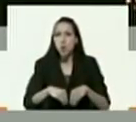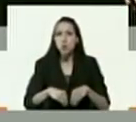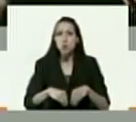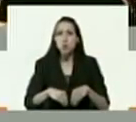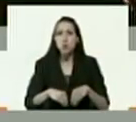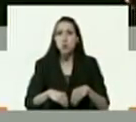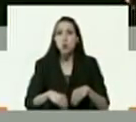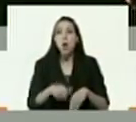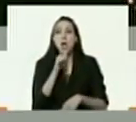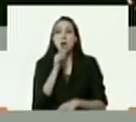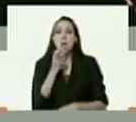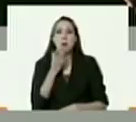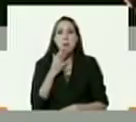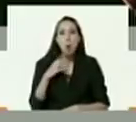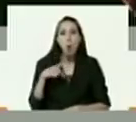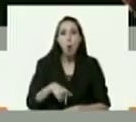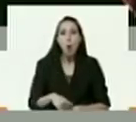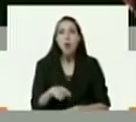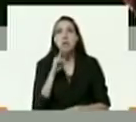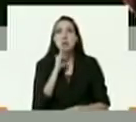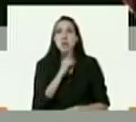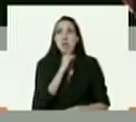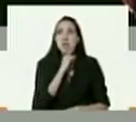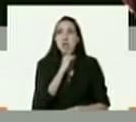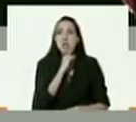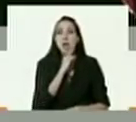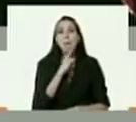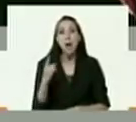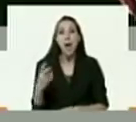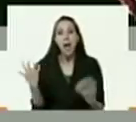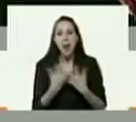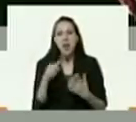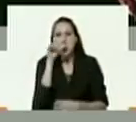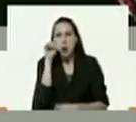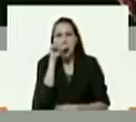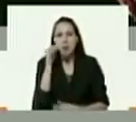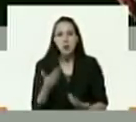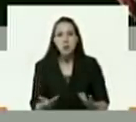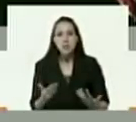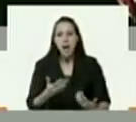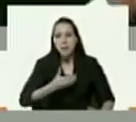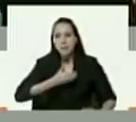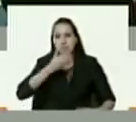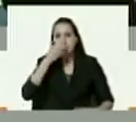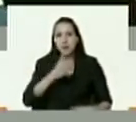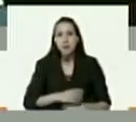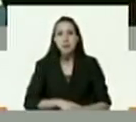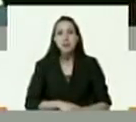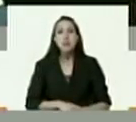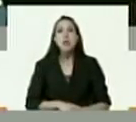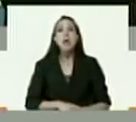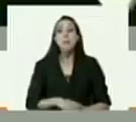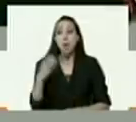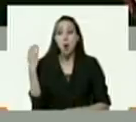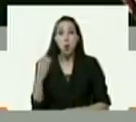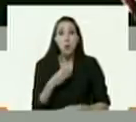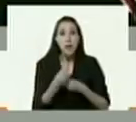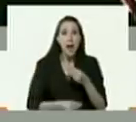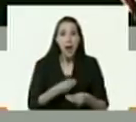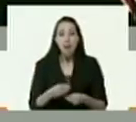quien hoy llama narcoterrorista el gobierno. En realidad toda la sociedad colombiana padece de estos